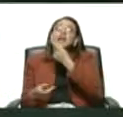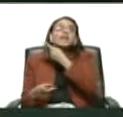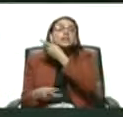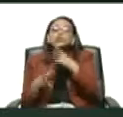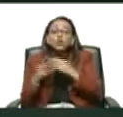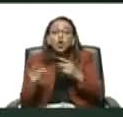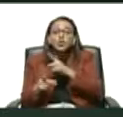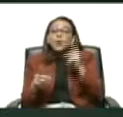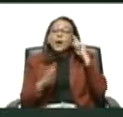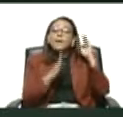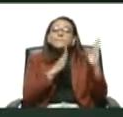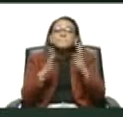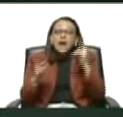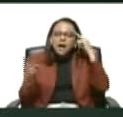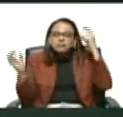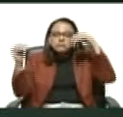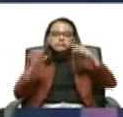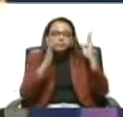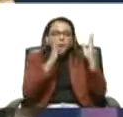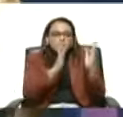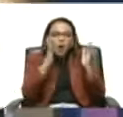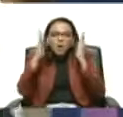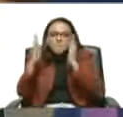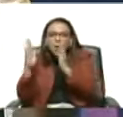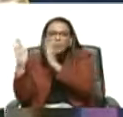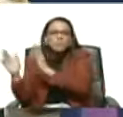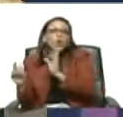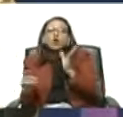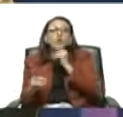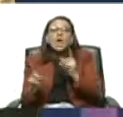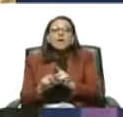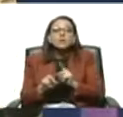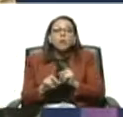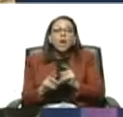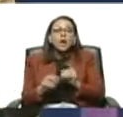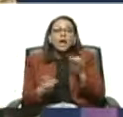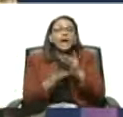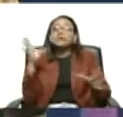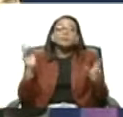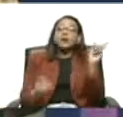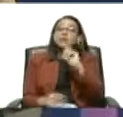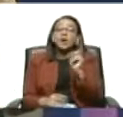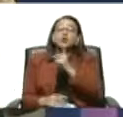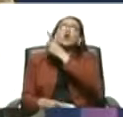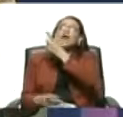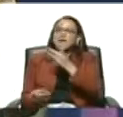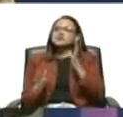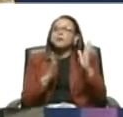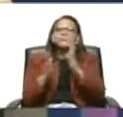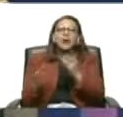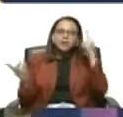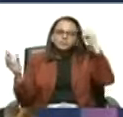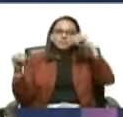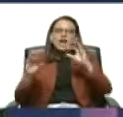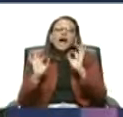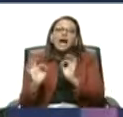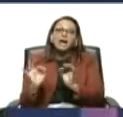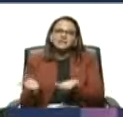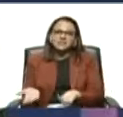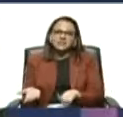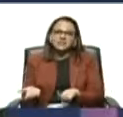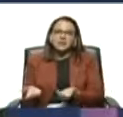articulados tenían aquí agencias que se llevaban a nuestros migrantes para otros